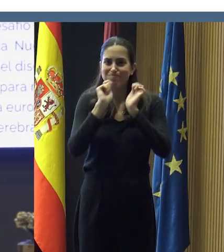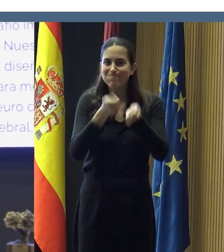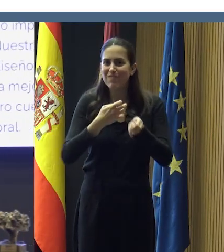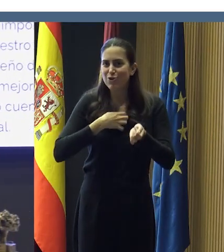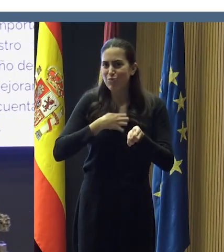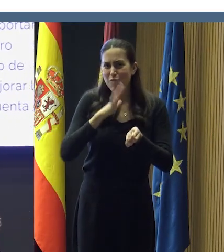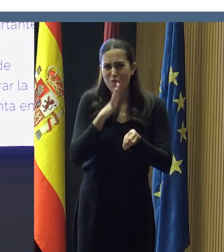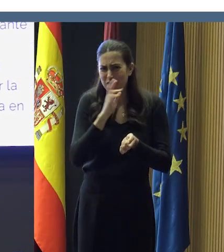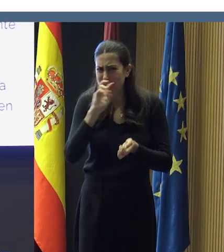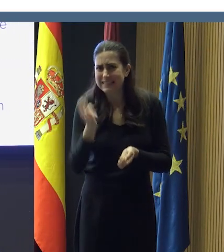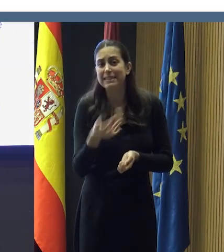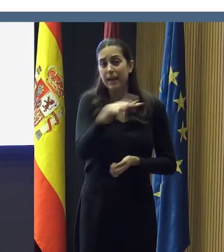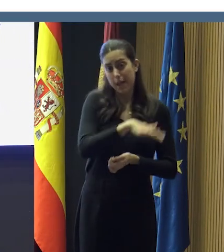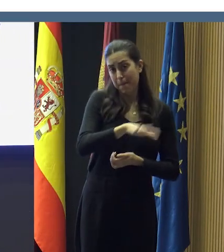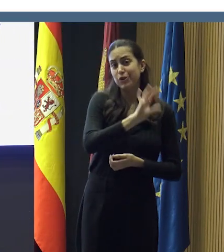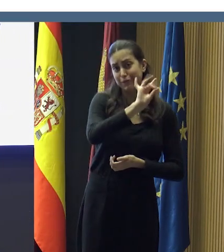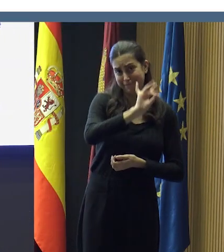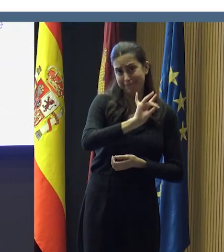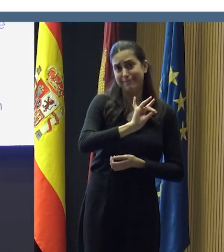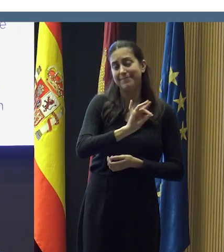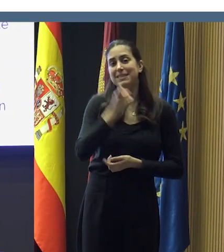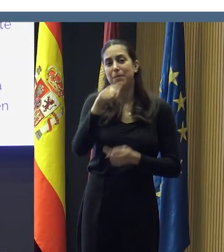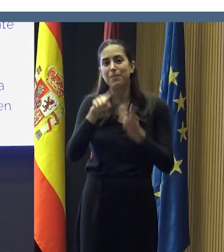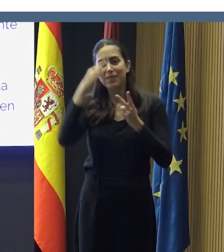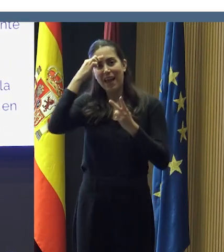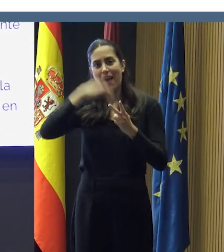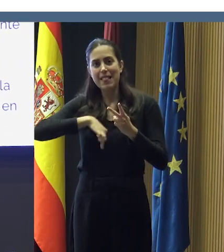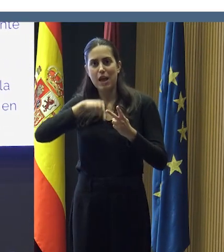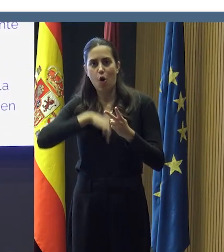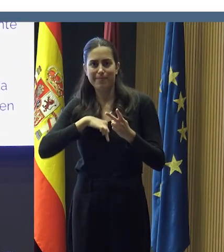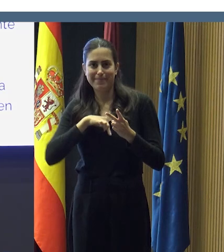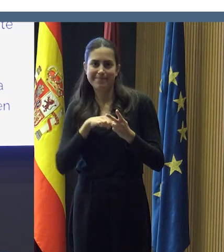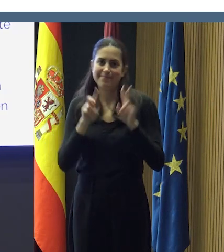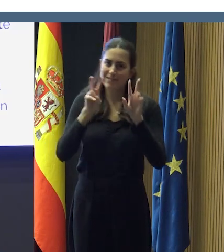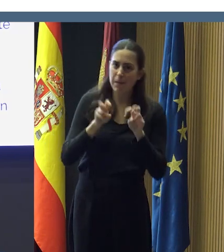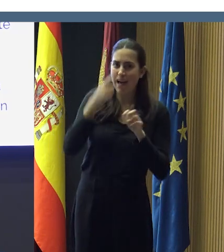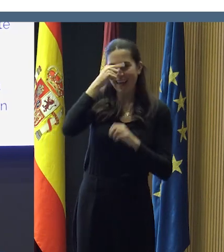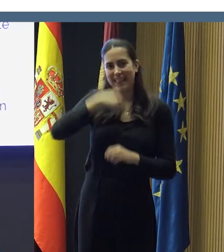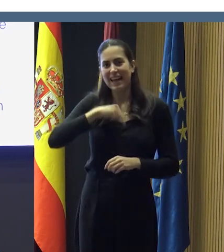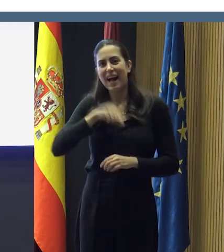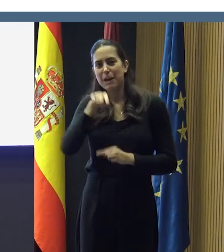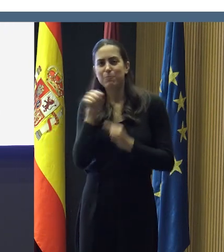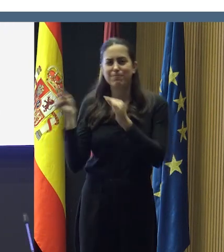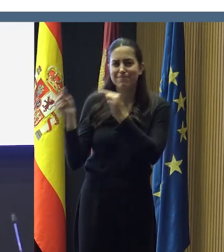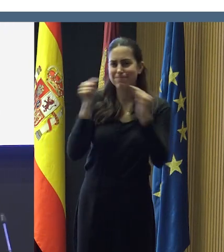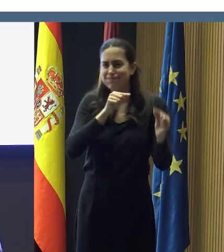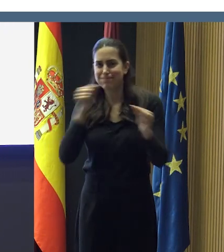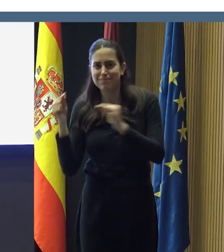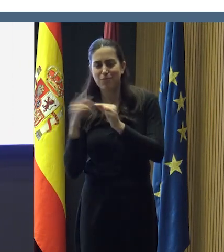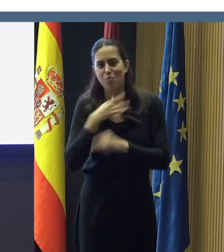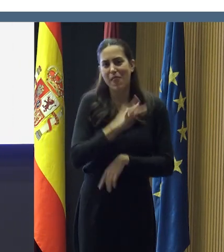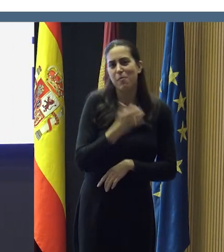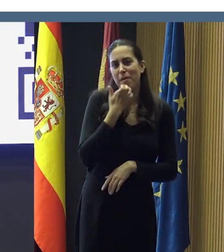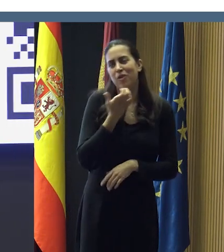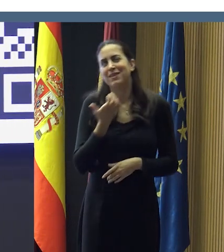Primero, sí, el espacio es uno de ellos y también las connotaciones éticas que tiene. Es verdad que aquí podemos distinguir hasta el infinito y más allá